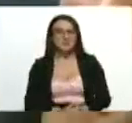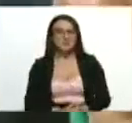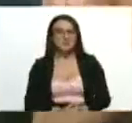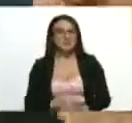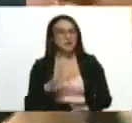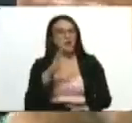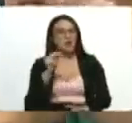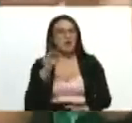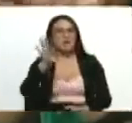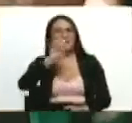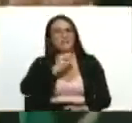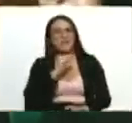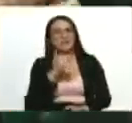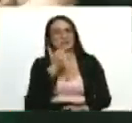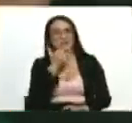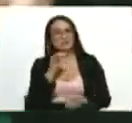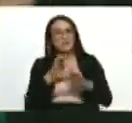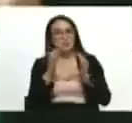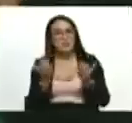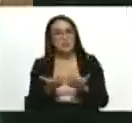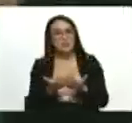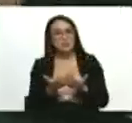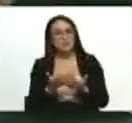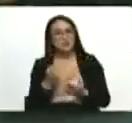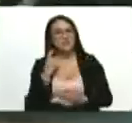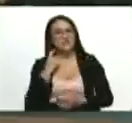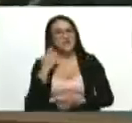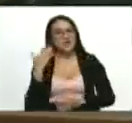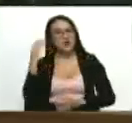terminan de entender lo que pasó en el mundo, la vieja Europa.